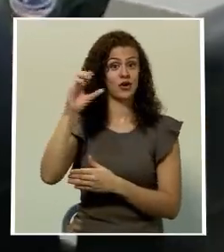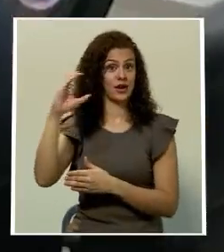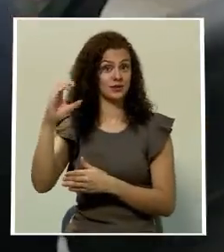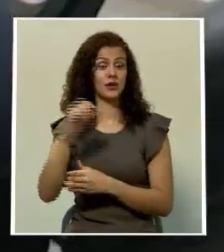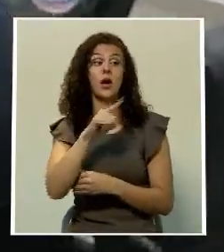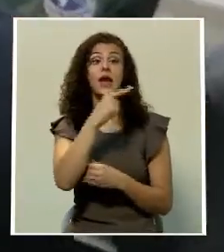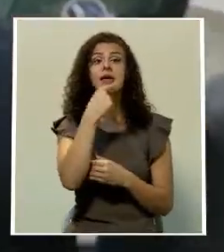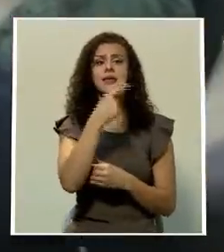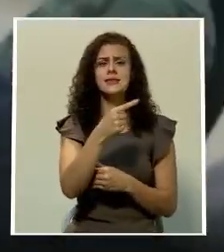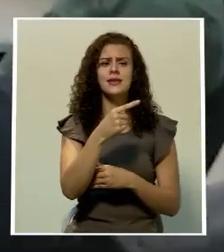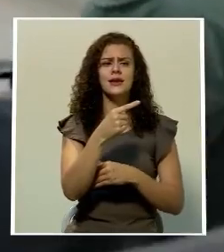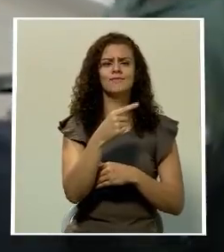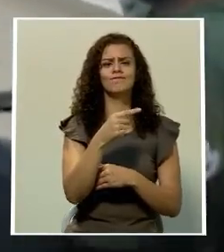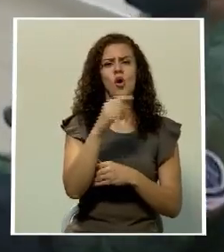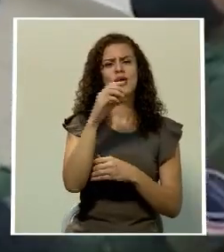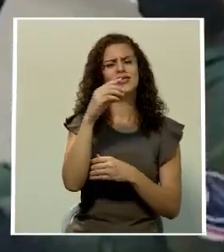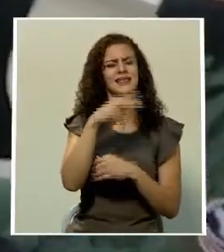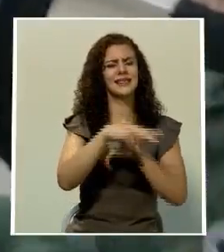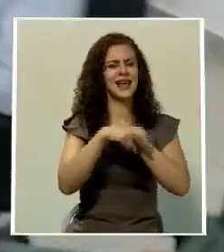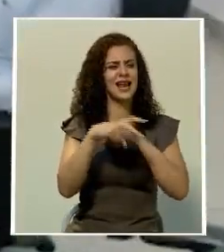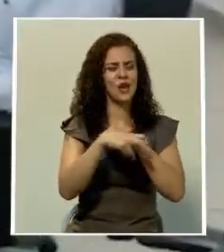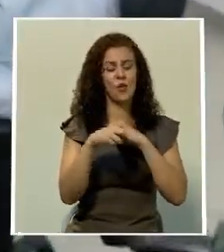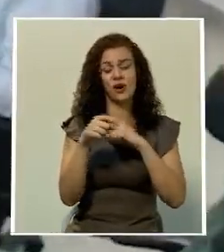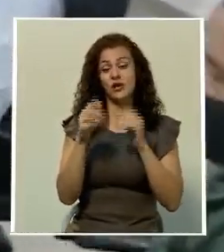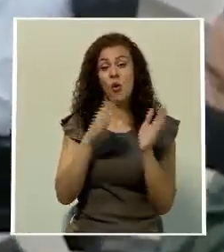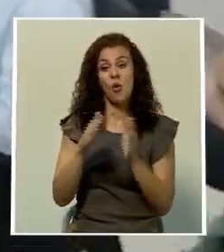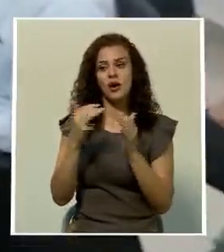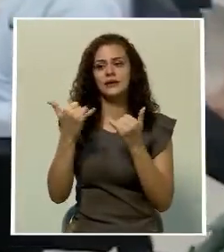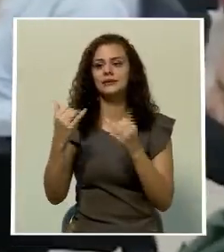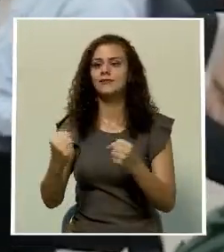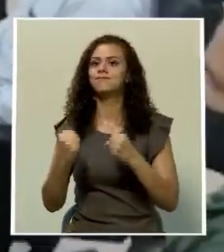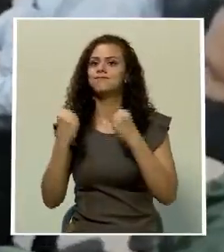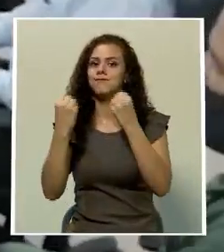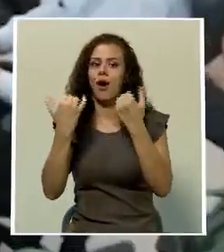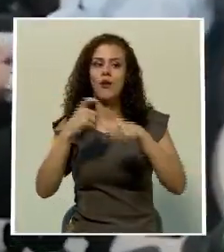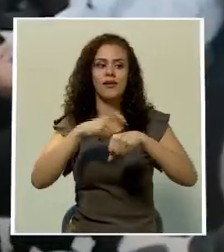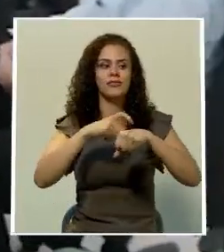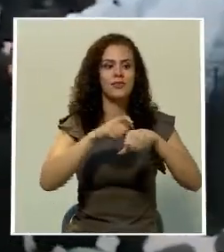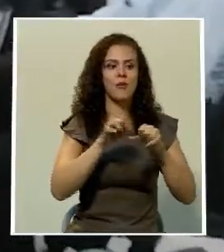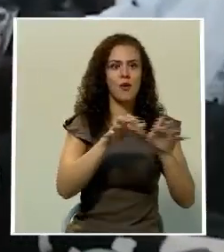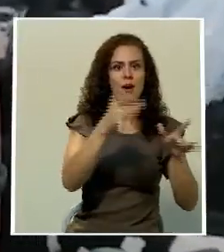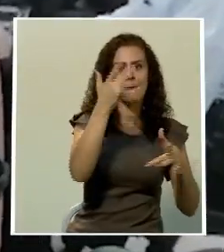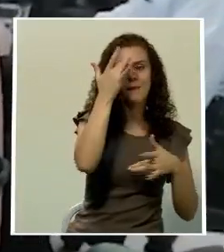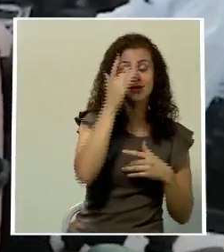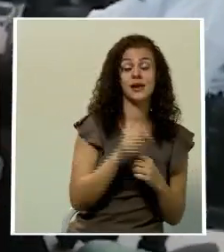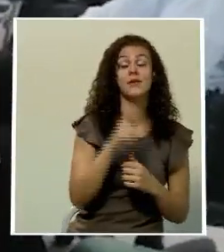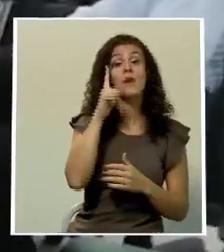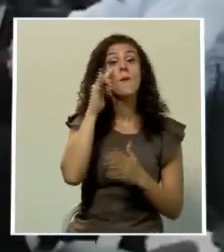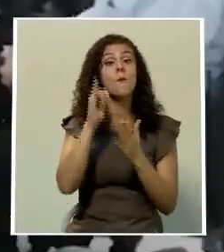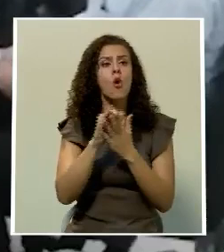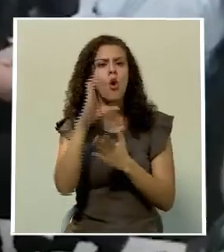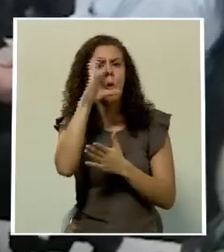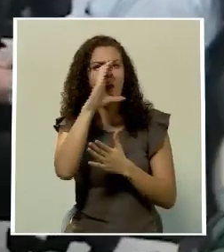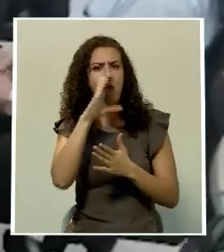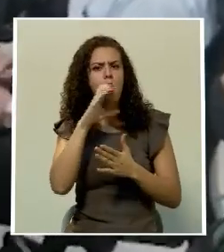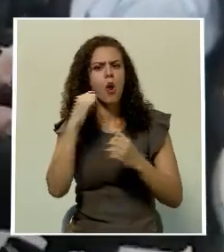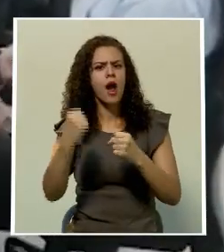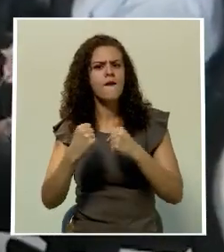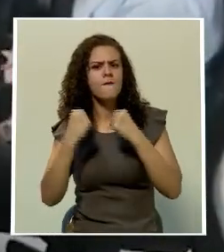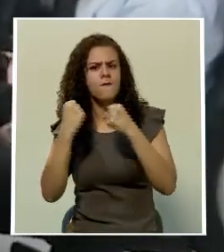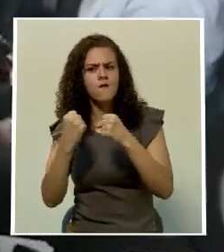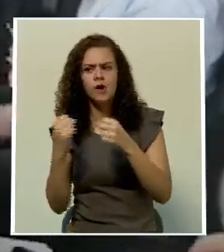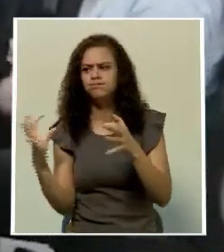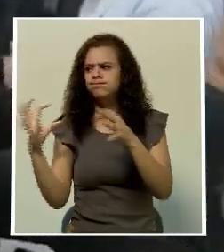Castillo, la delincuencia organizada se ha fortalecido en tiempos de pandemia, Por eso se buscan esfuerzos